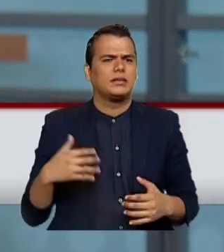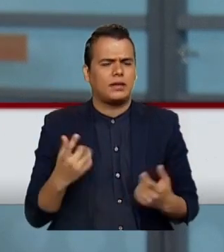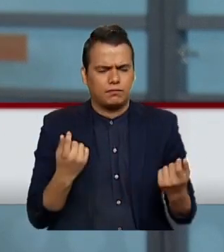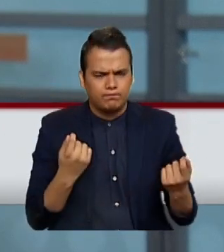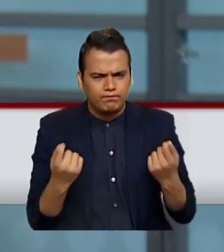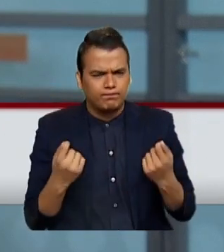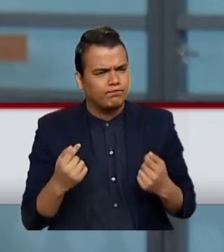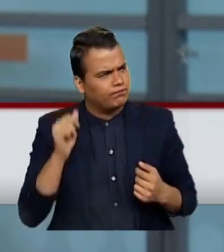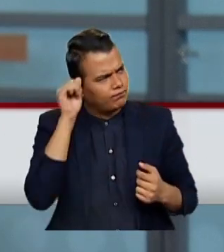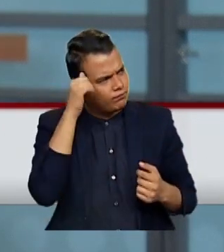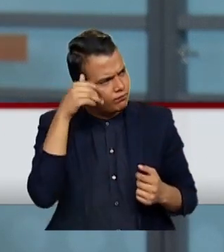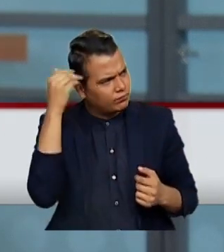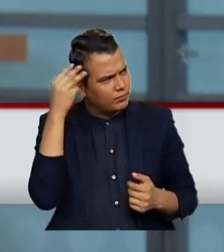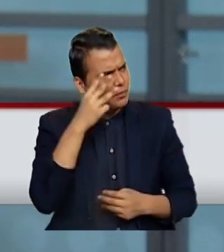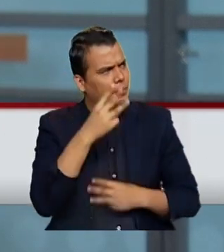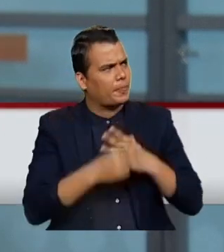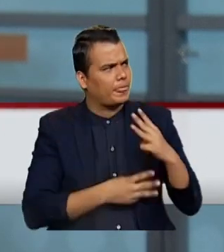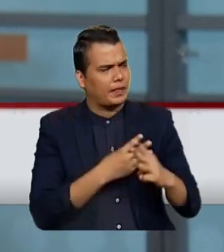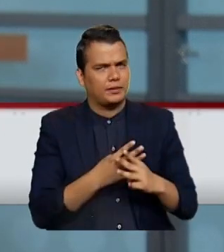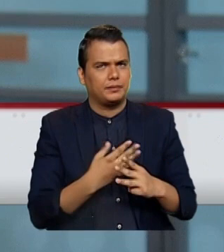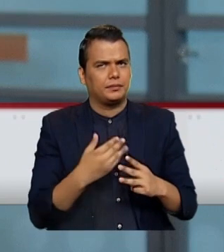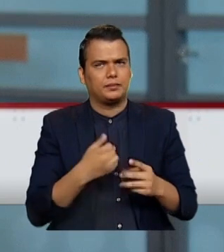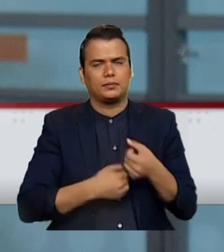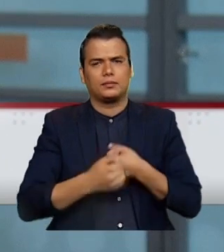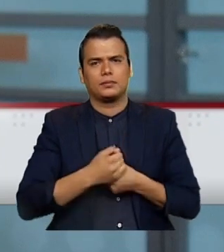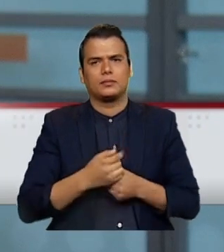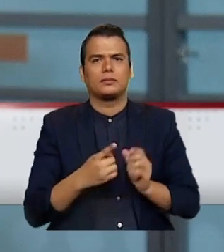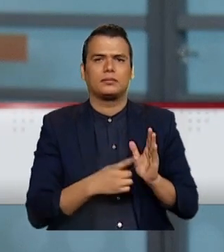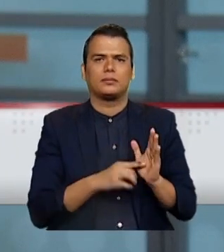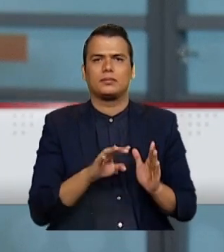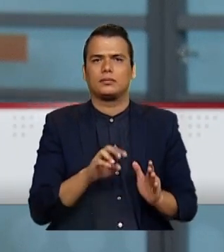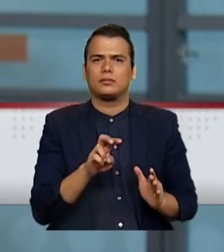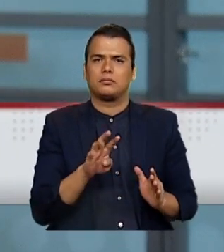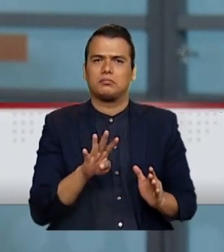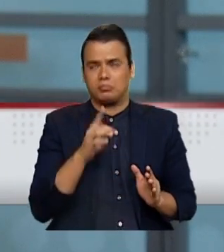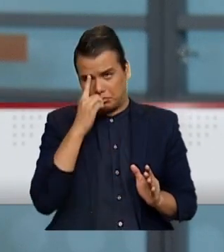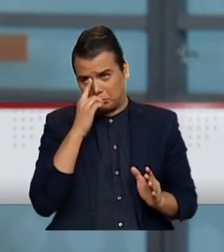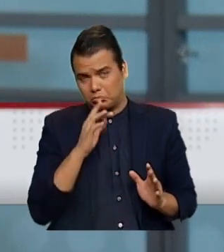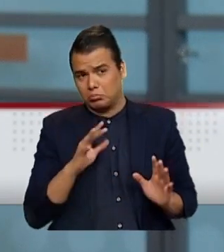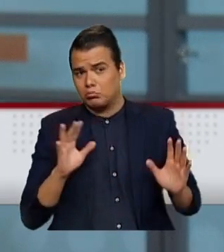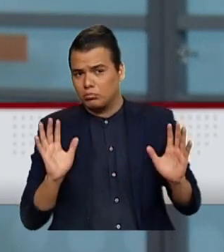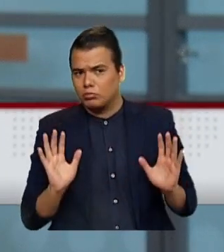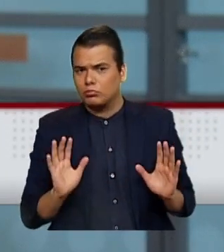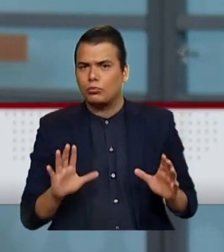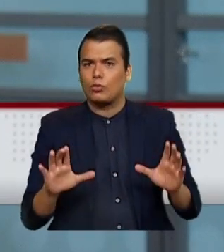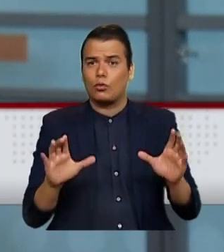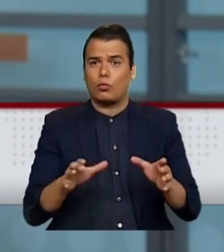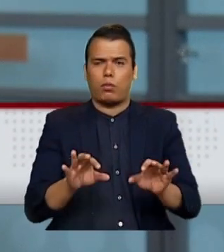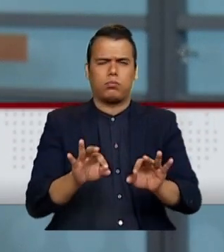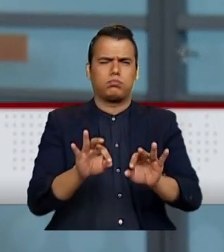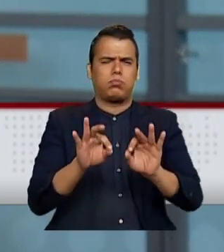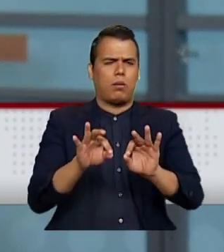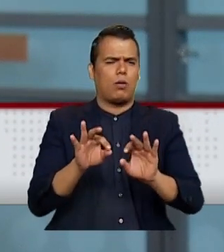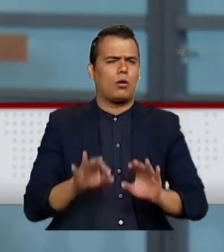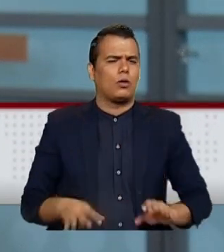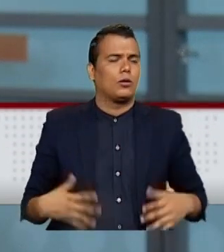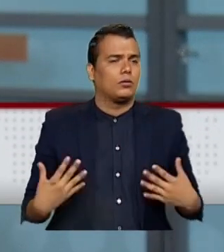usted recordará por allá, el Mundial del 74, por ejemplo, donde uno dice, esa Holanda era extraordinaria, era